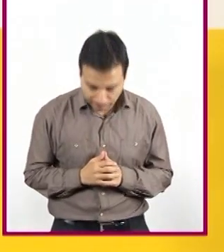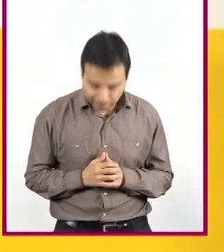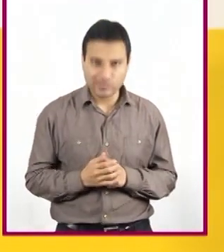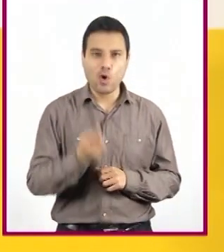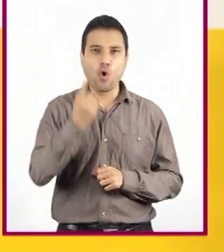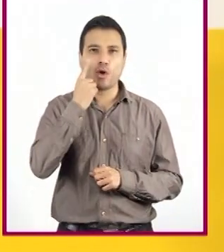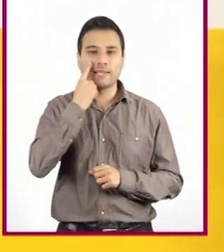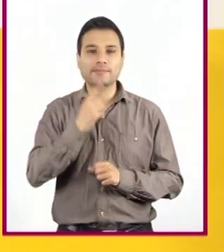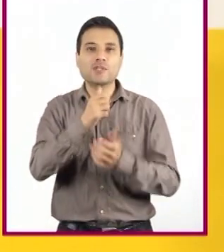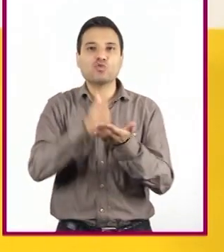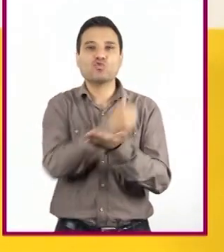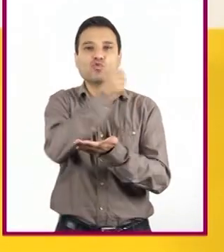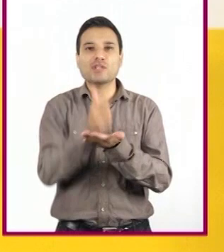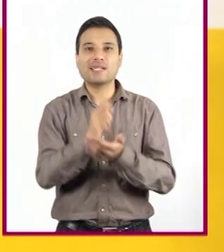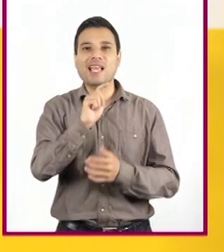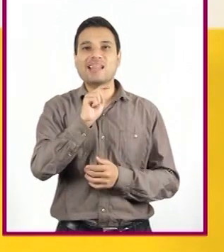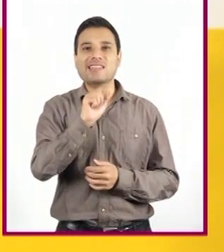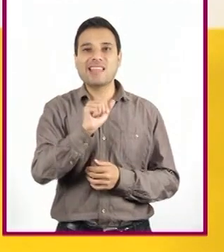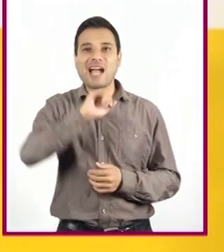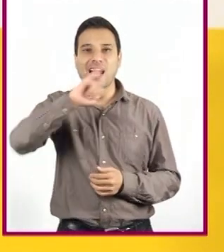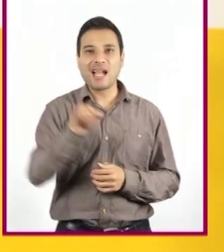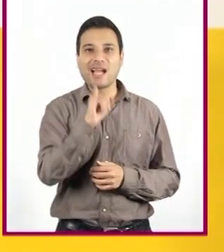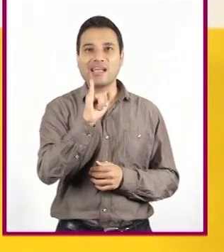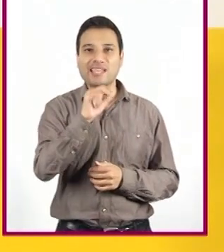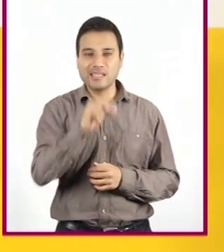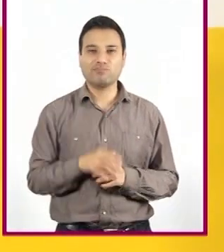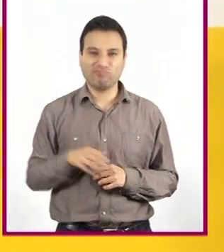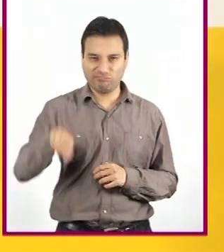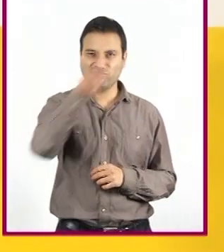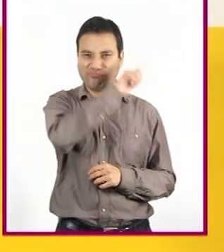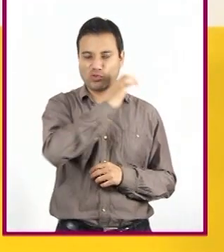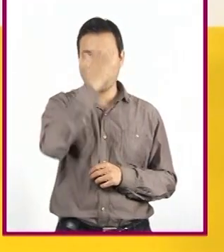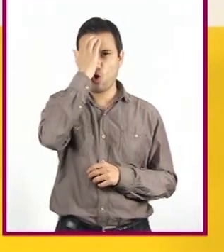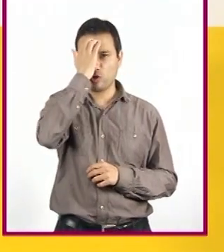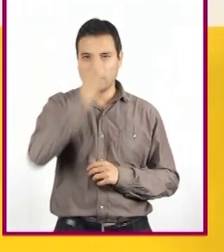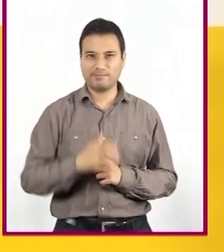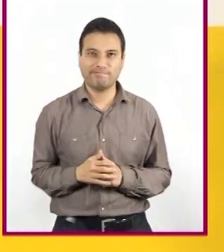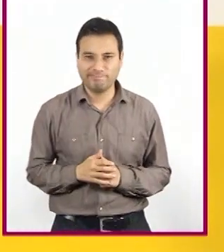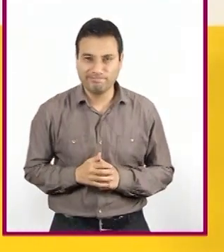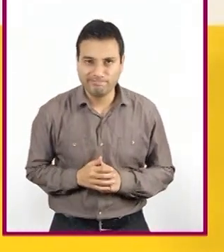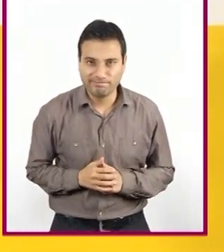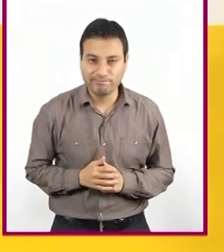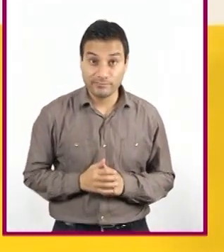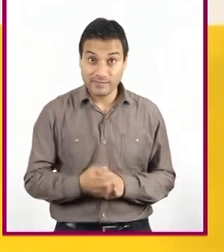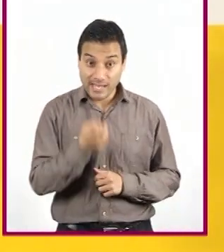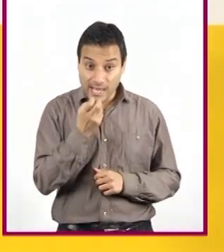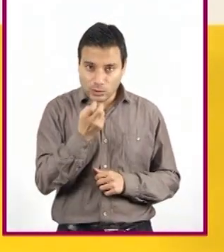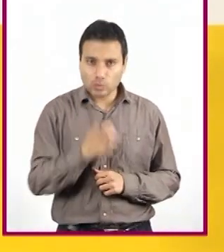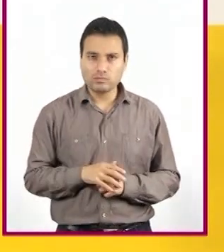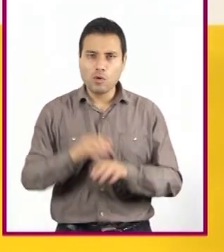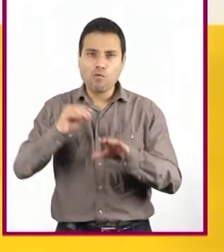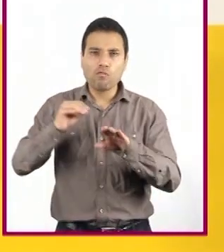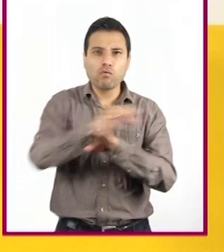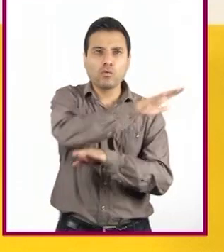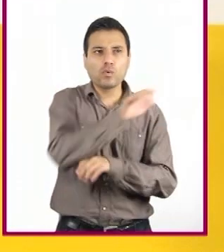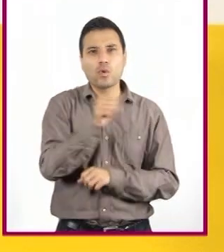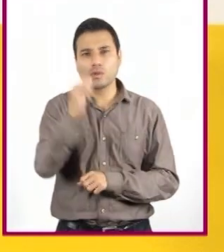la ciudad de Tajín como representativa del periodo clásico tardío, su influencia en Mesoamérica y su